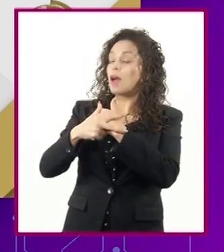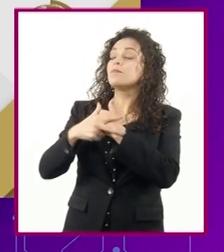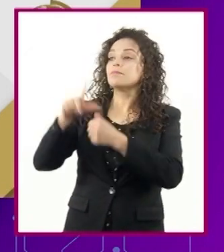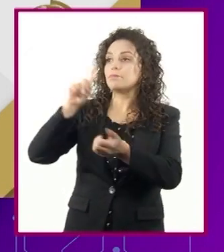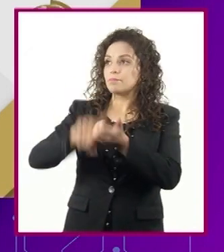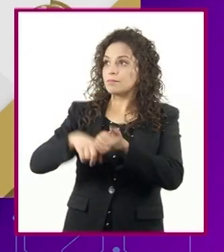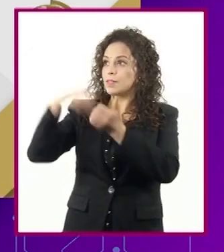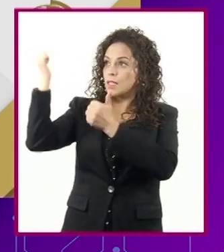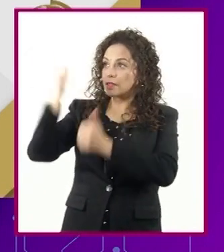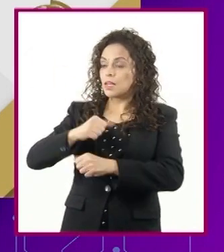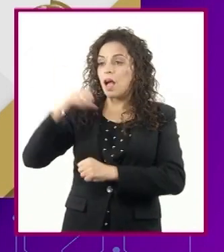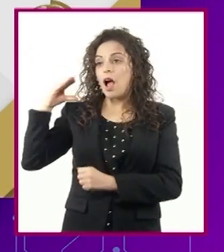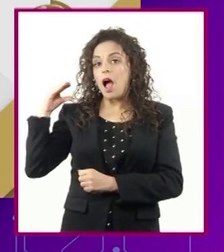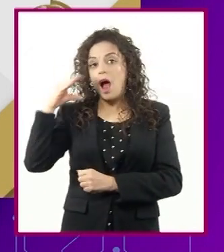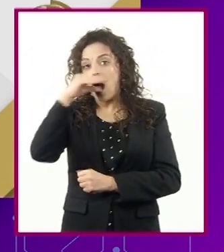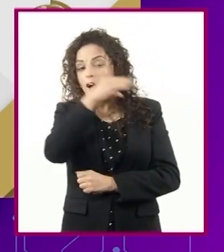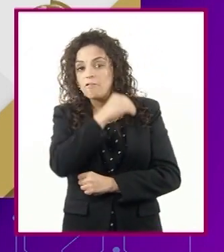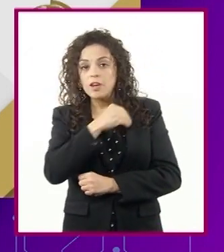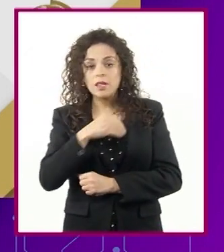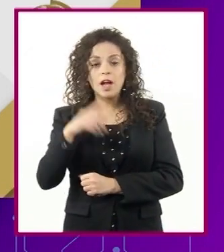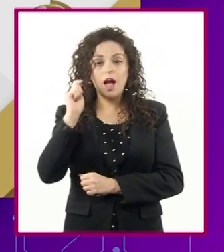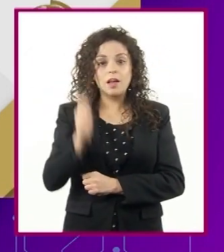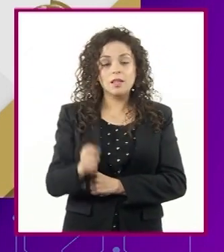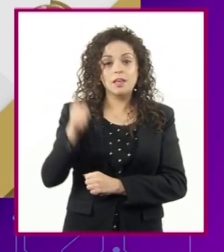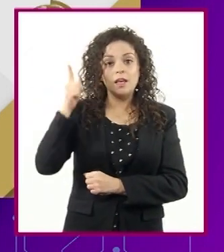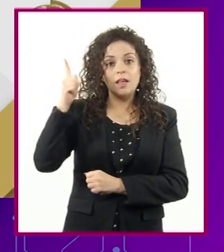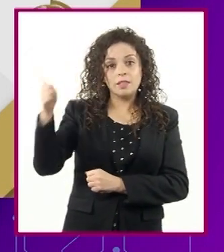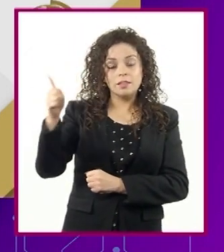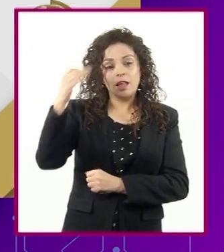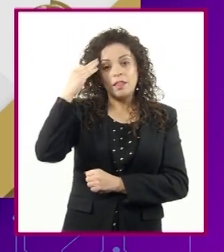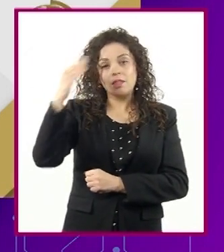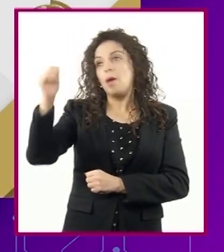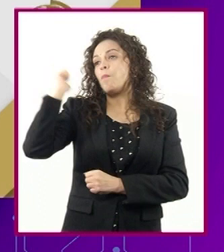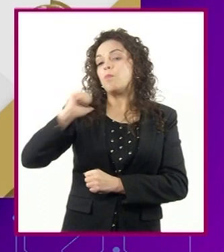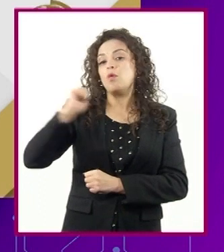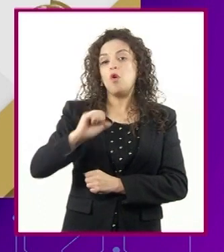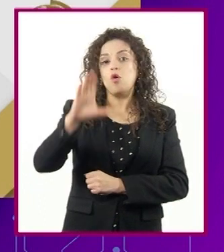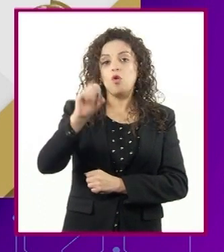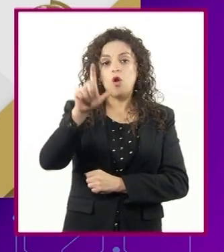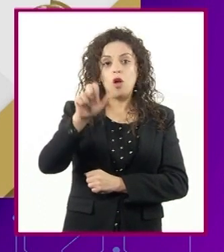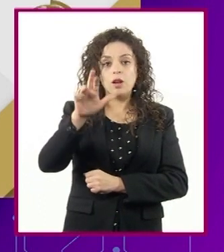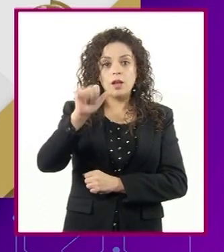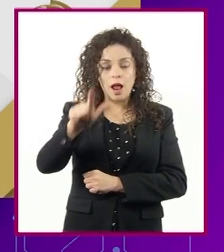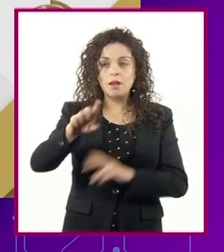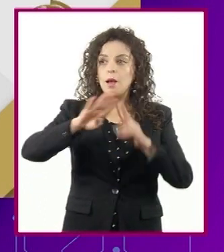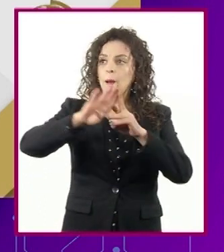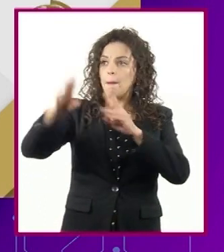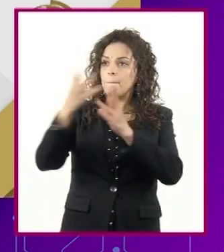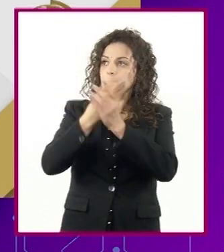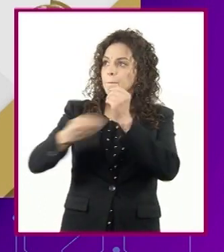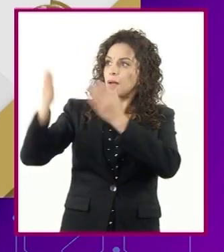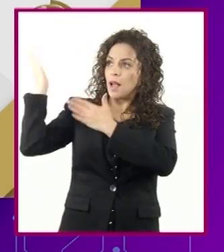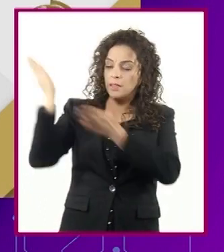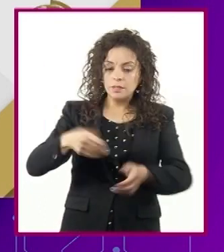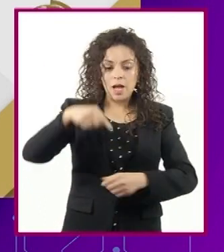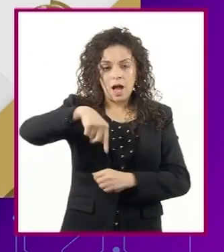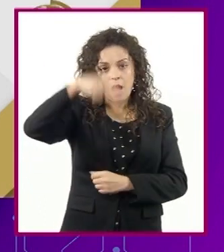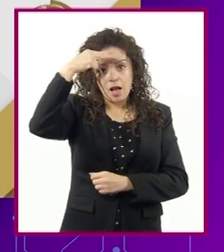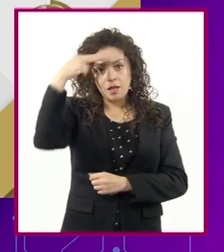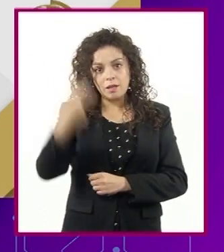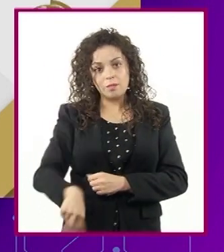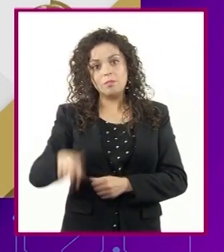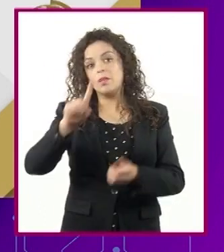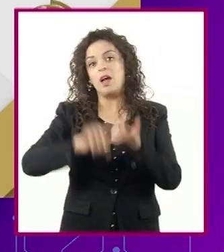traídos de África durante la época colonial, migrantes occidentales extranjeros provenientes de Europa o descendientes de